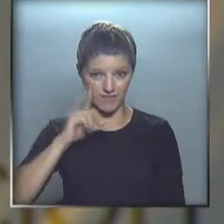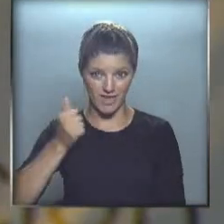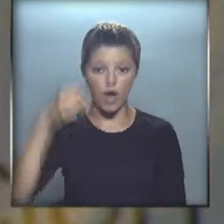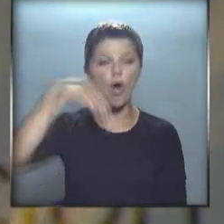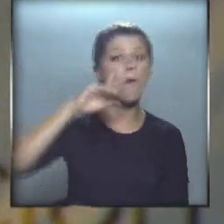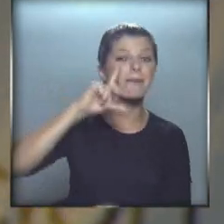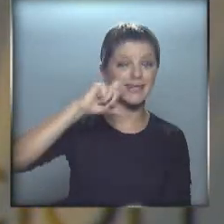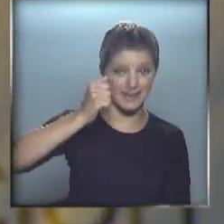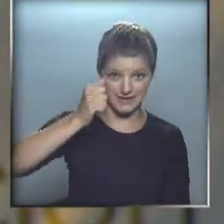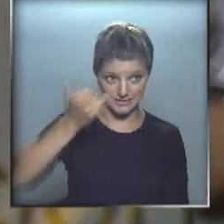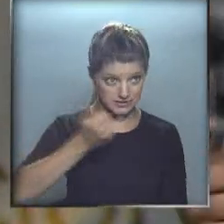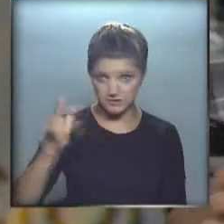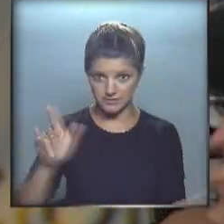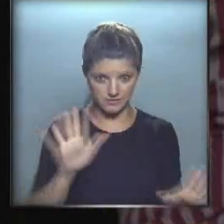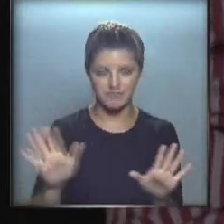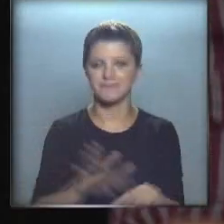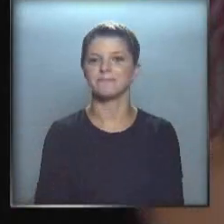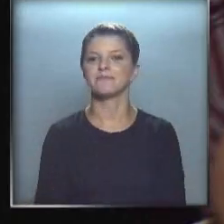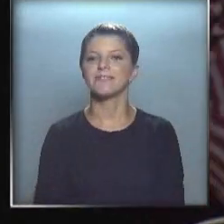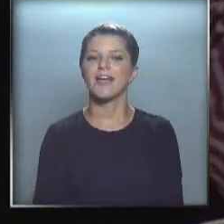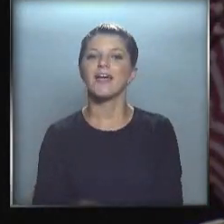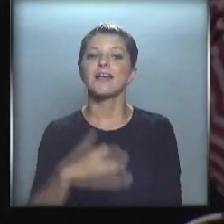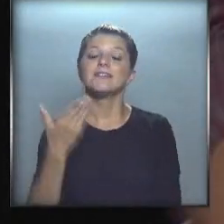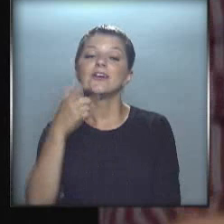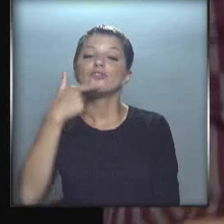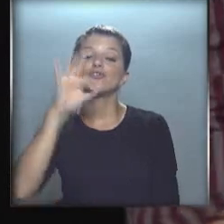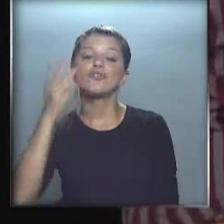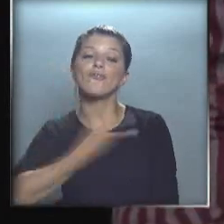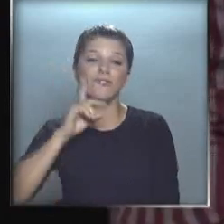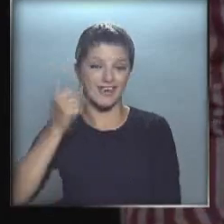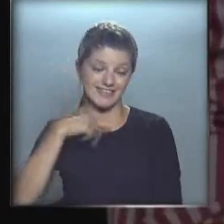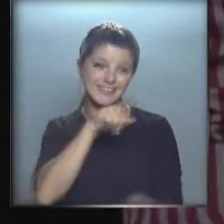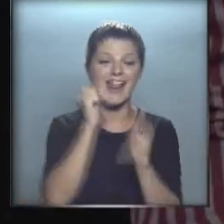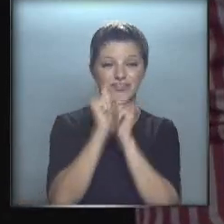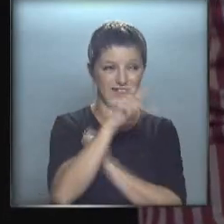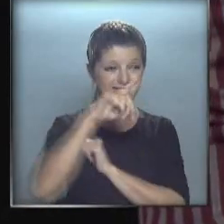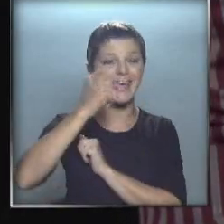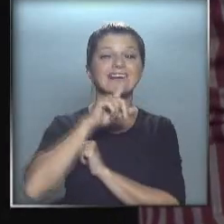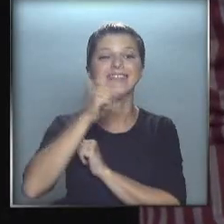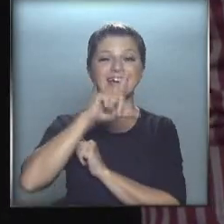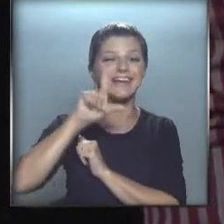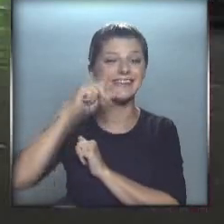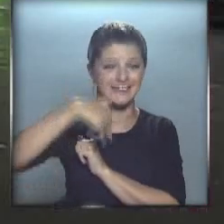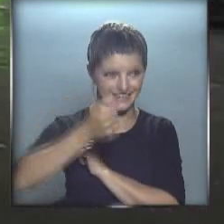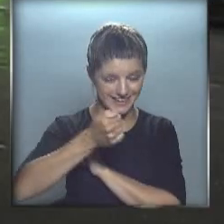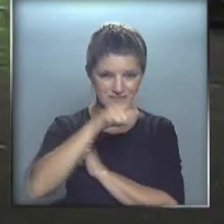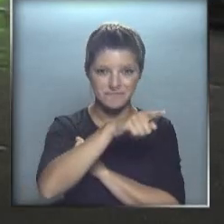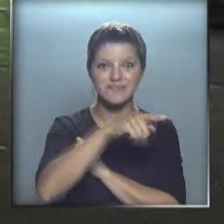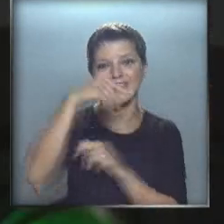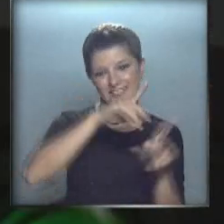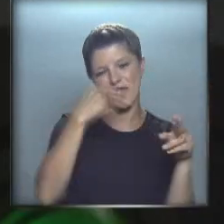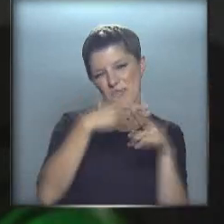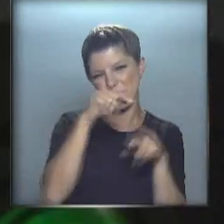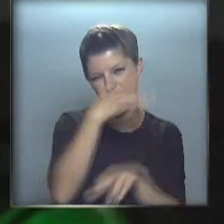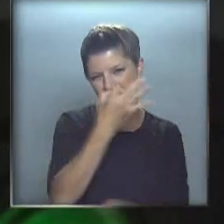Vamos a intercambiar los micrófonos. Ahí está. Bueno, Señales es la historia de Catalina, que es Micaela Riera, está acá, que llega a